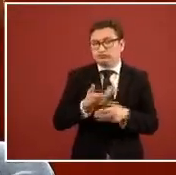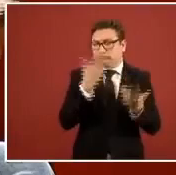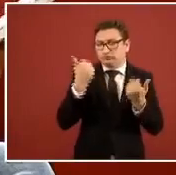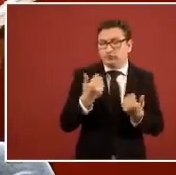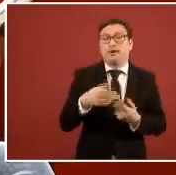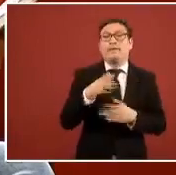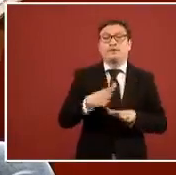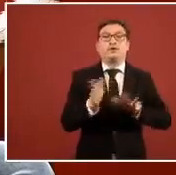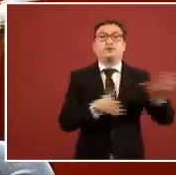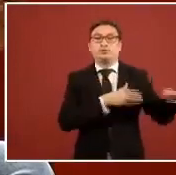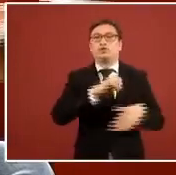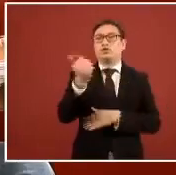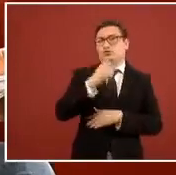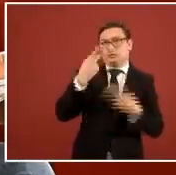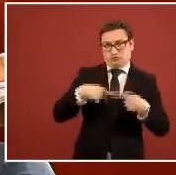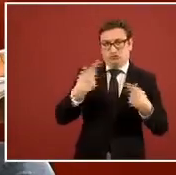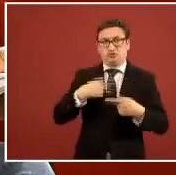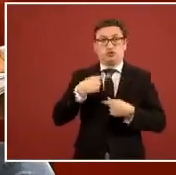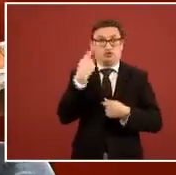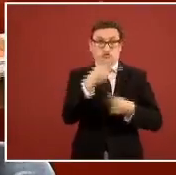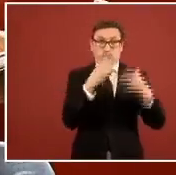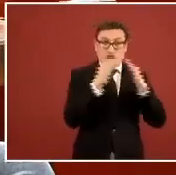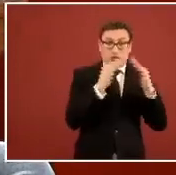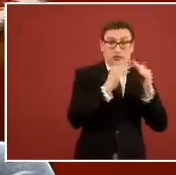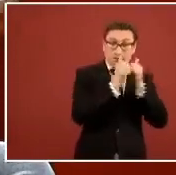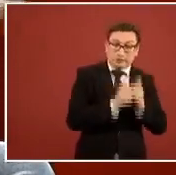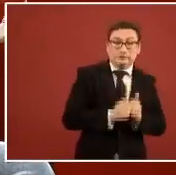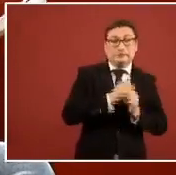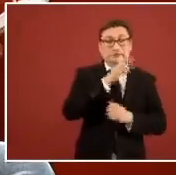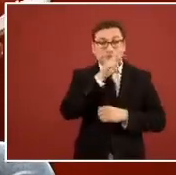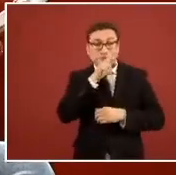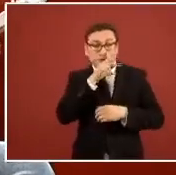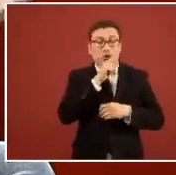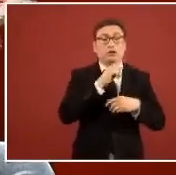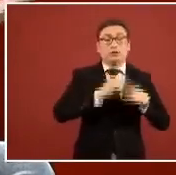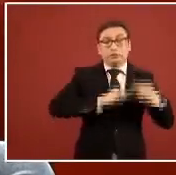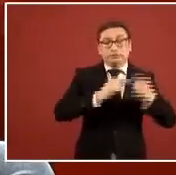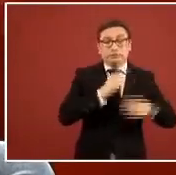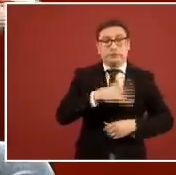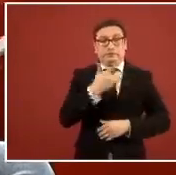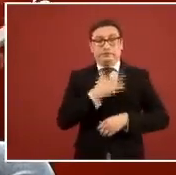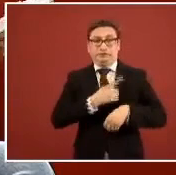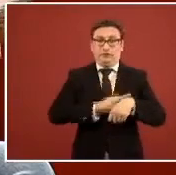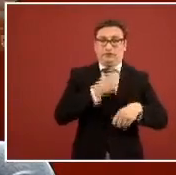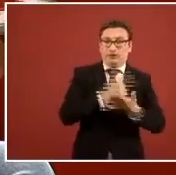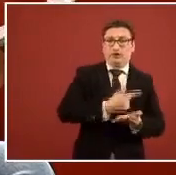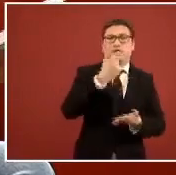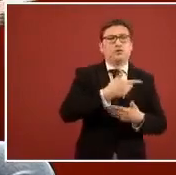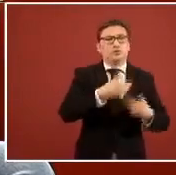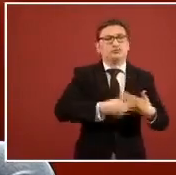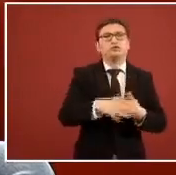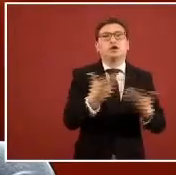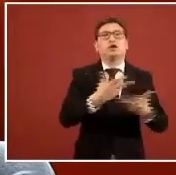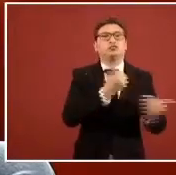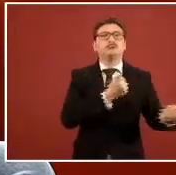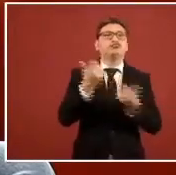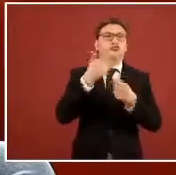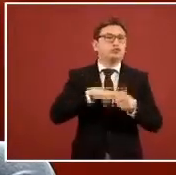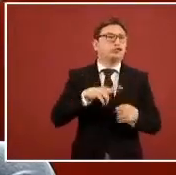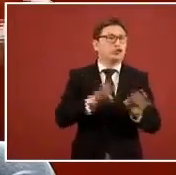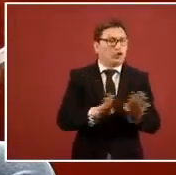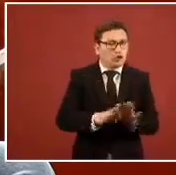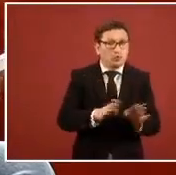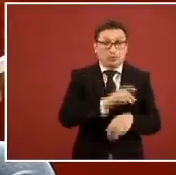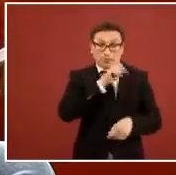hay personas que se están agravando en su casa y entonces, ¿qué protocolo se tiene que realizar para llevarlos al hospital? ¿Es la